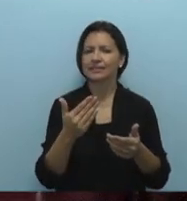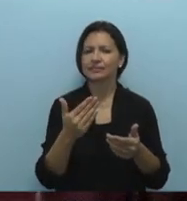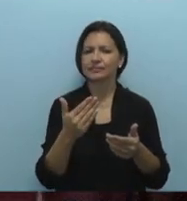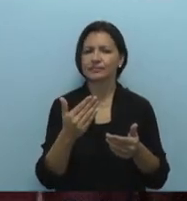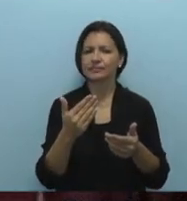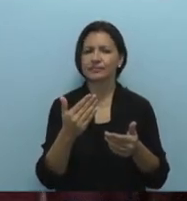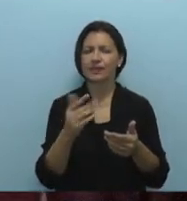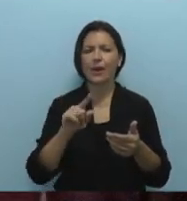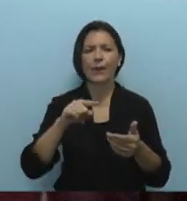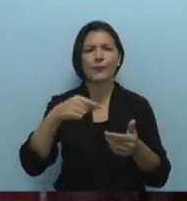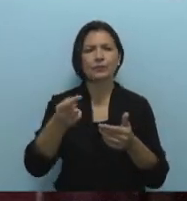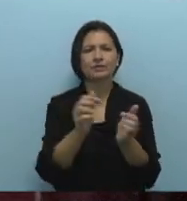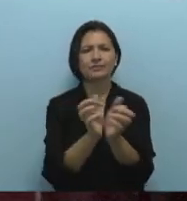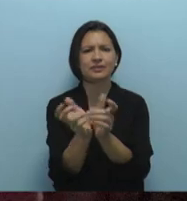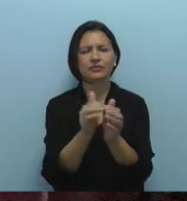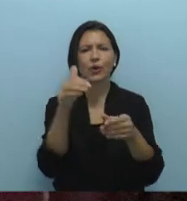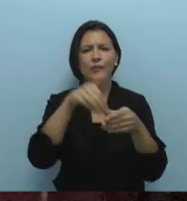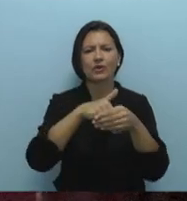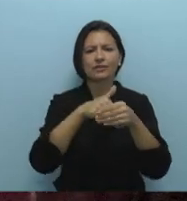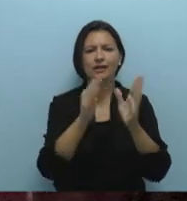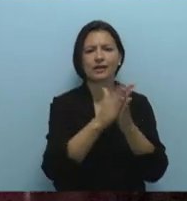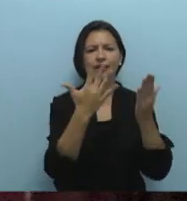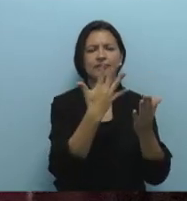para pedir una preferencia para una sesión del expediente